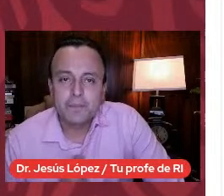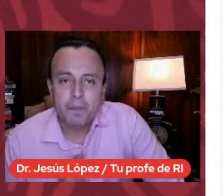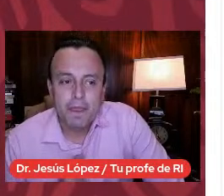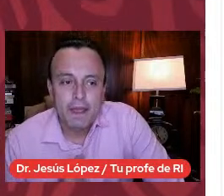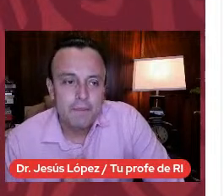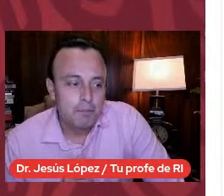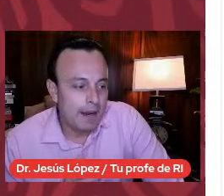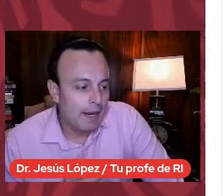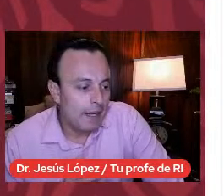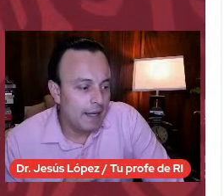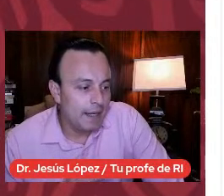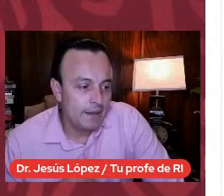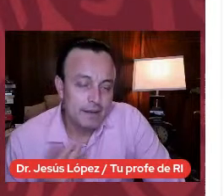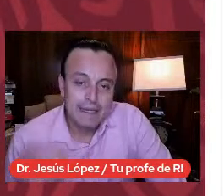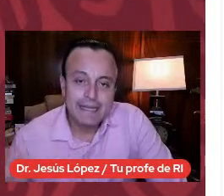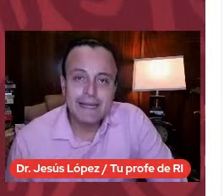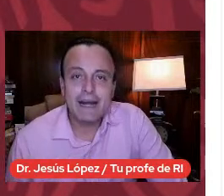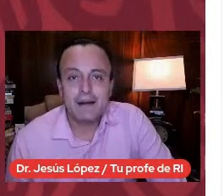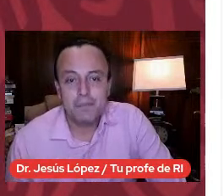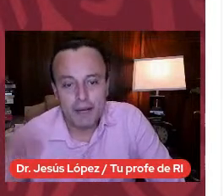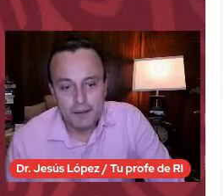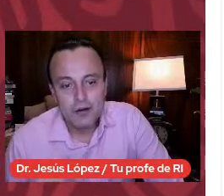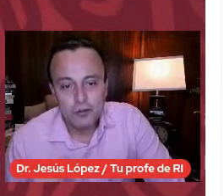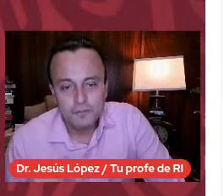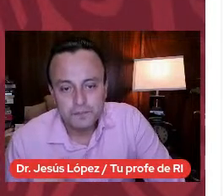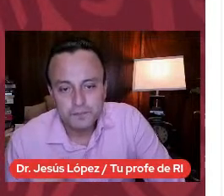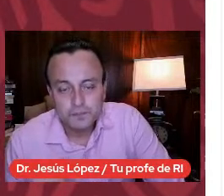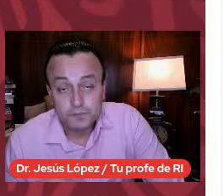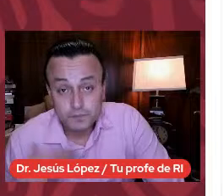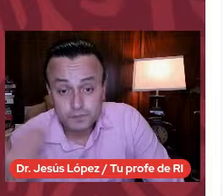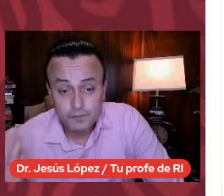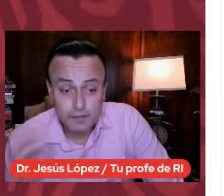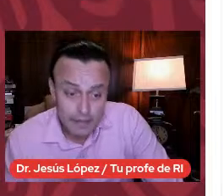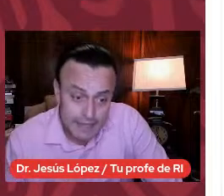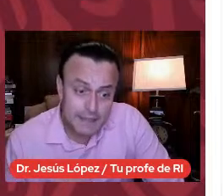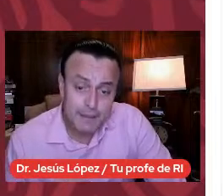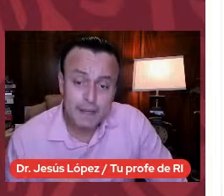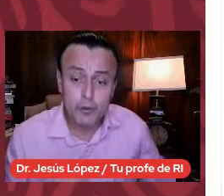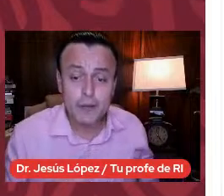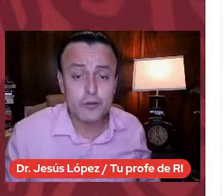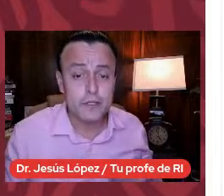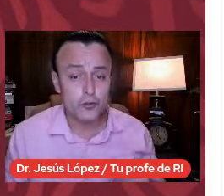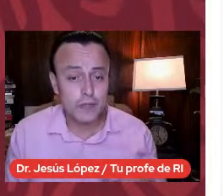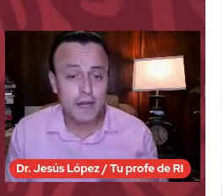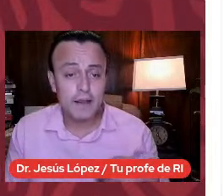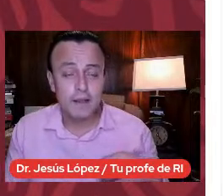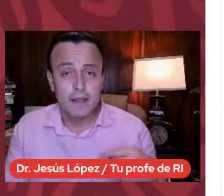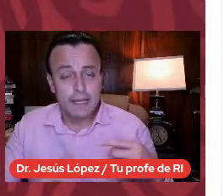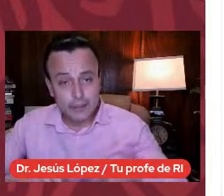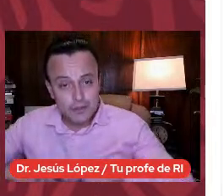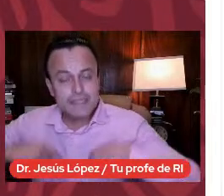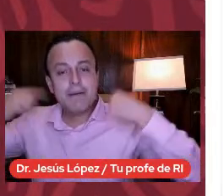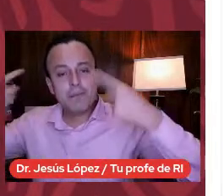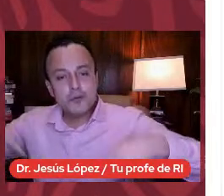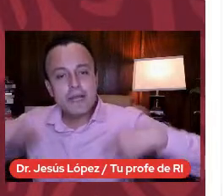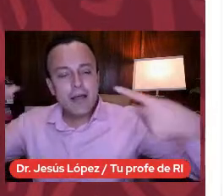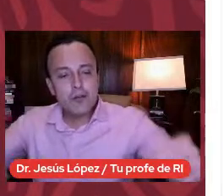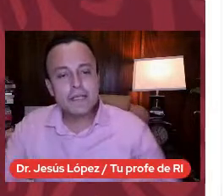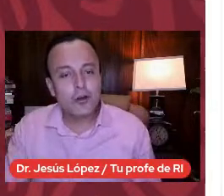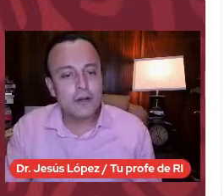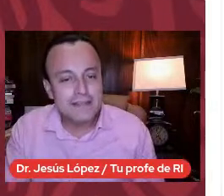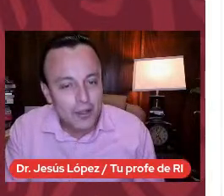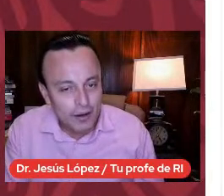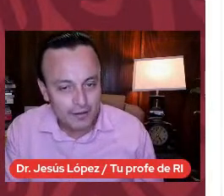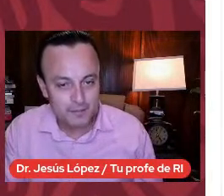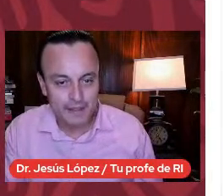movilizarse para echar para abajo esta medida por inconstitucional y entonces ya vemos el